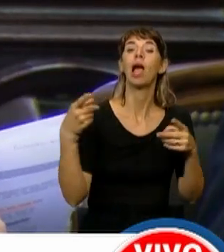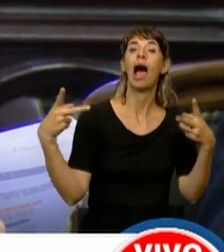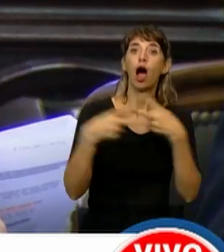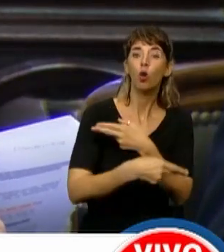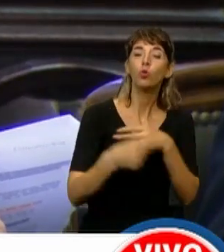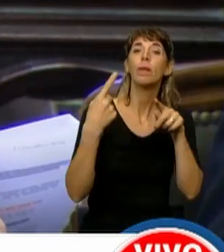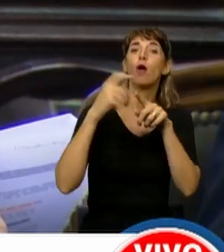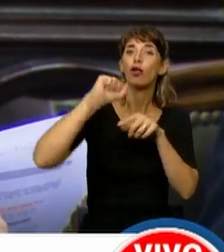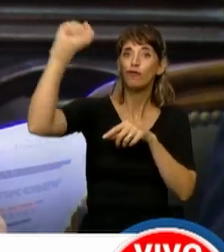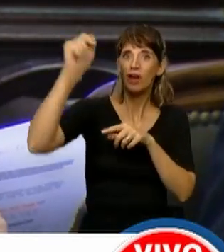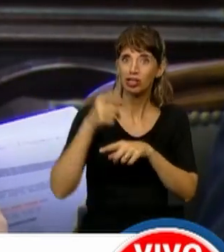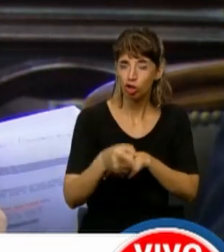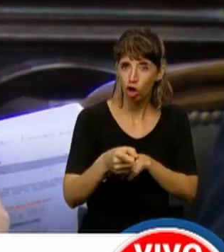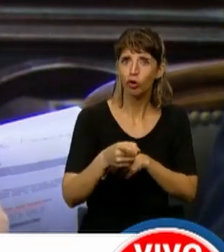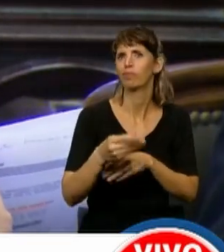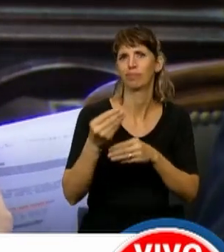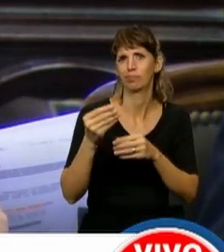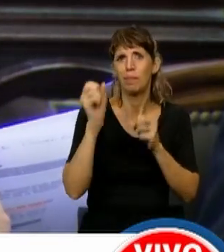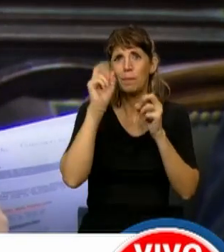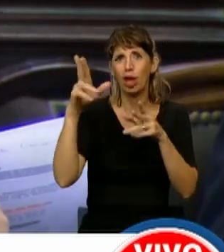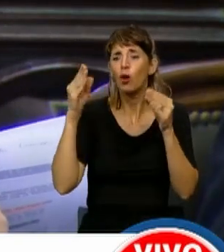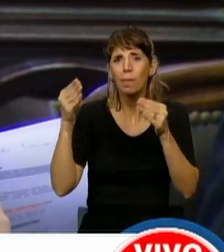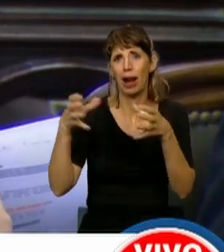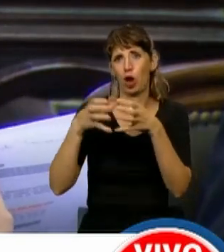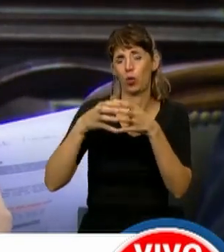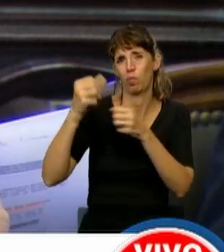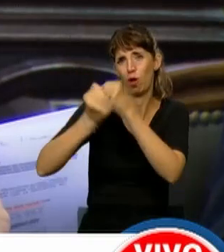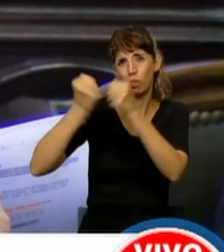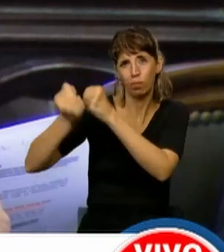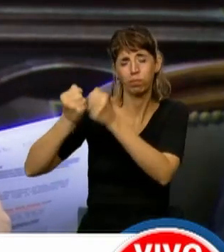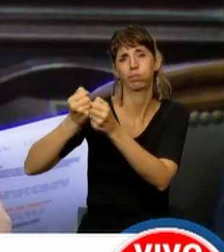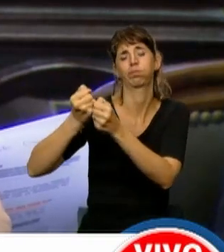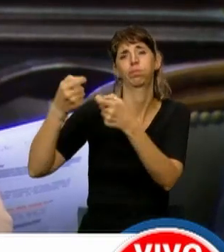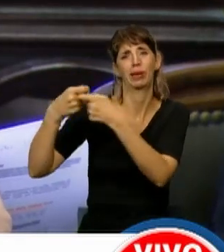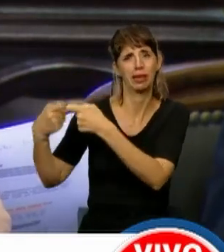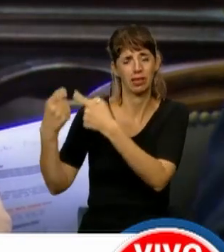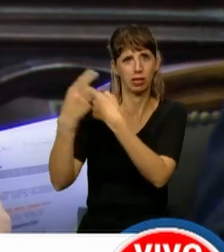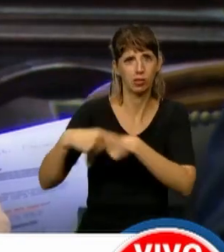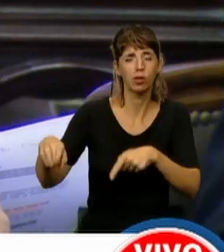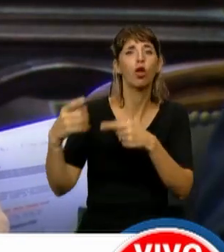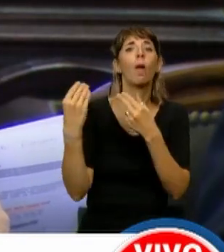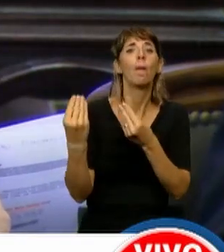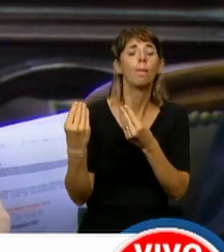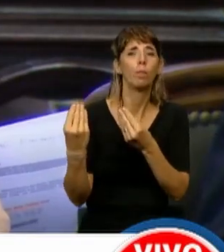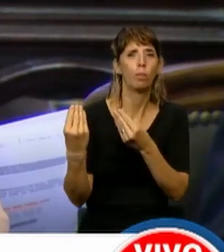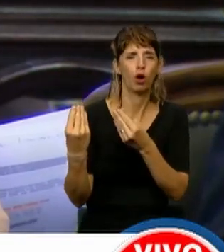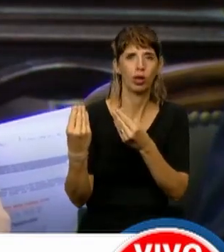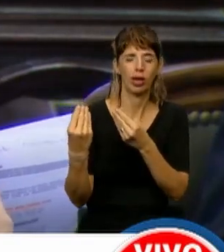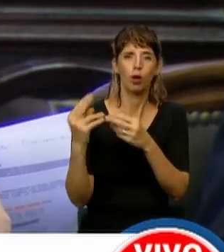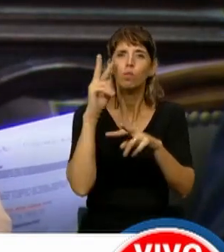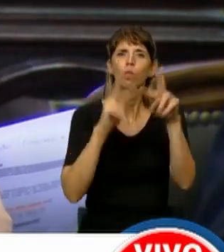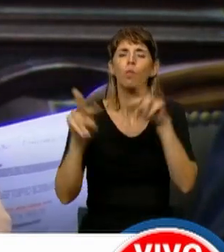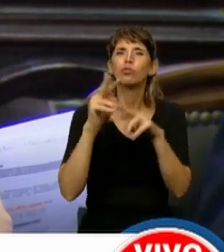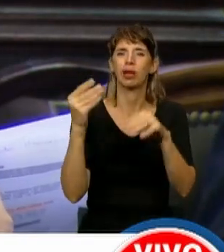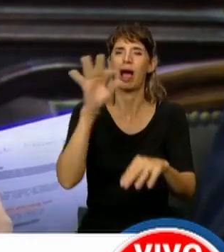los sectores productivos fundamentalmente porque permite reducir la ganancia que es ficticia,